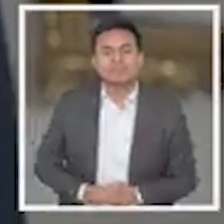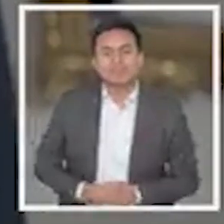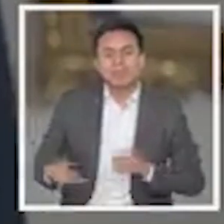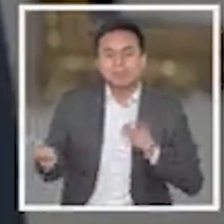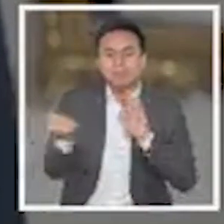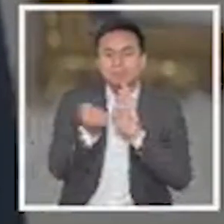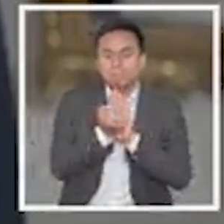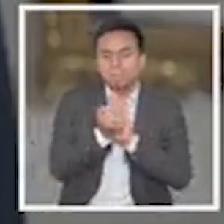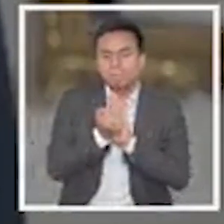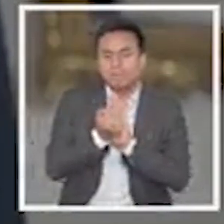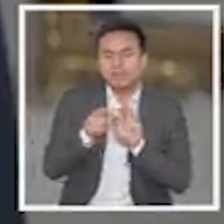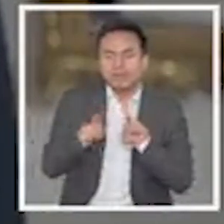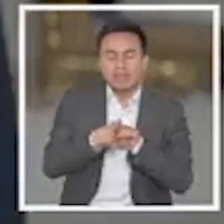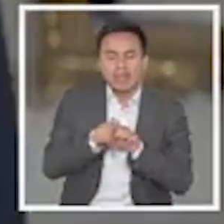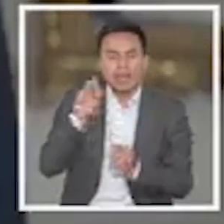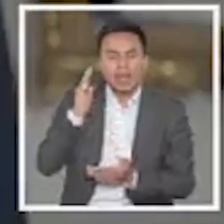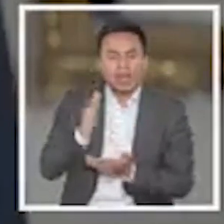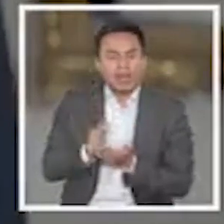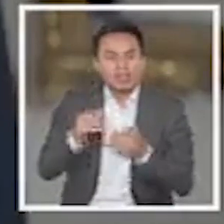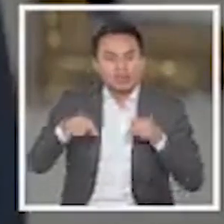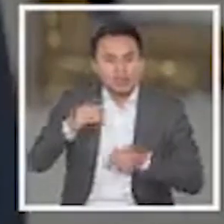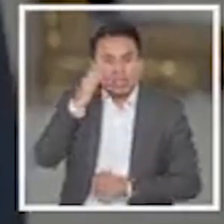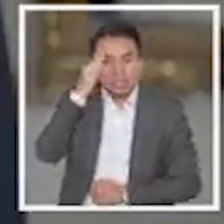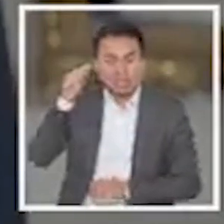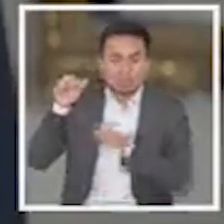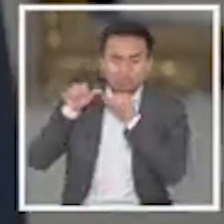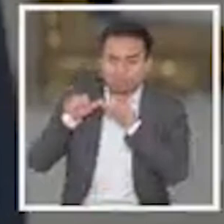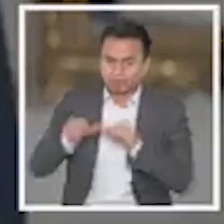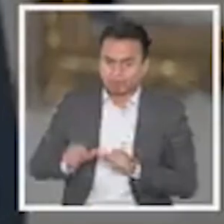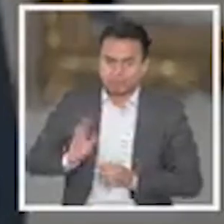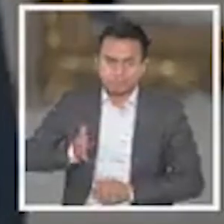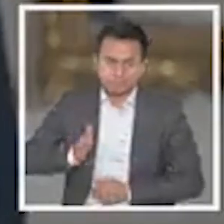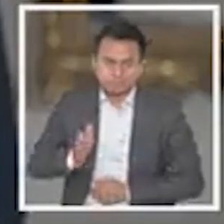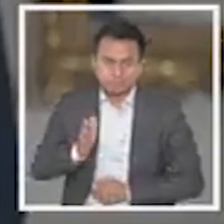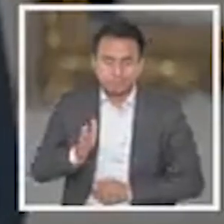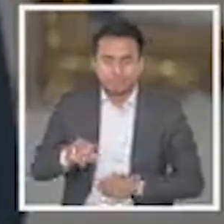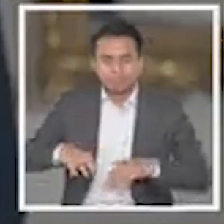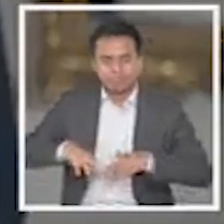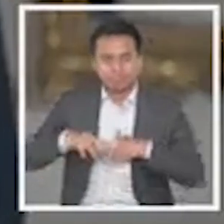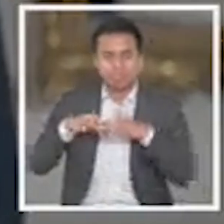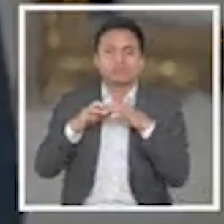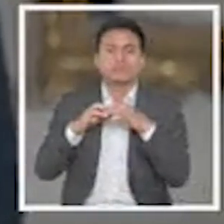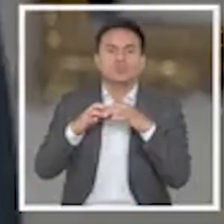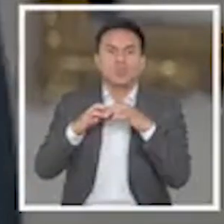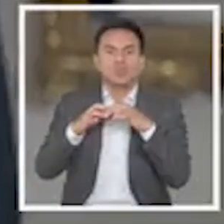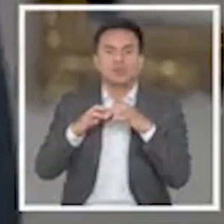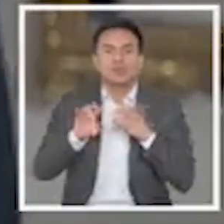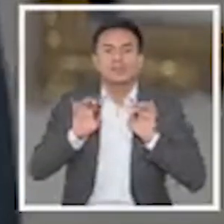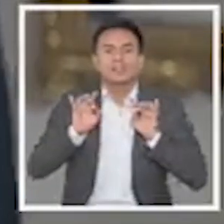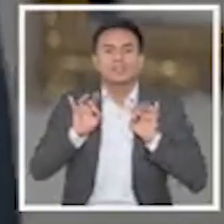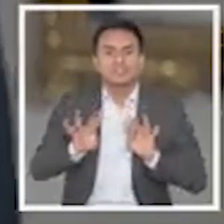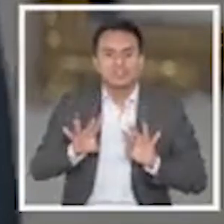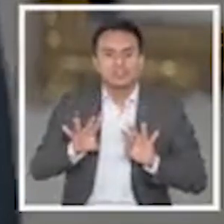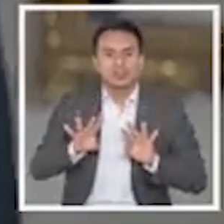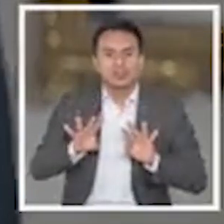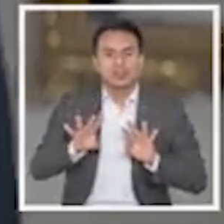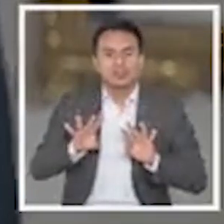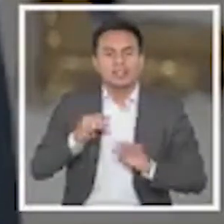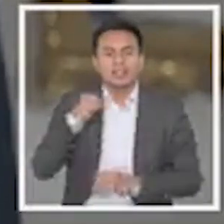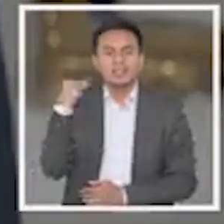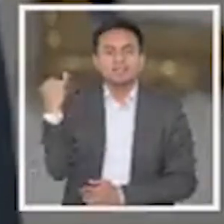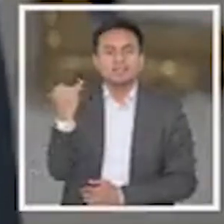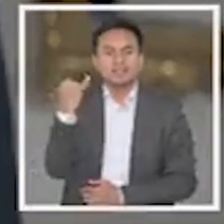marca un hito que hasta el día de hoy perdura y que consolidó de manera definitiva